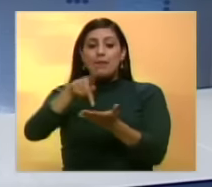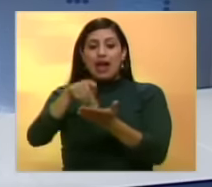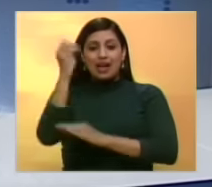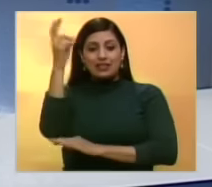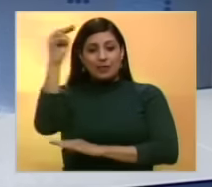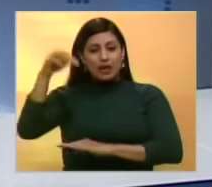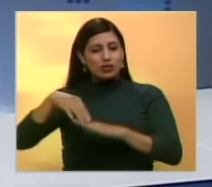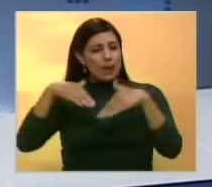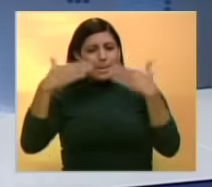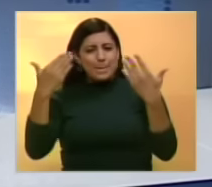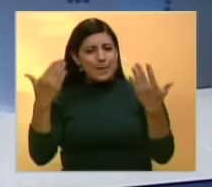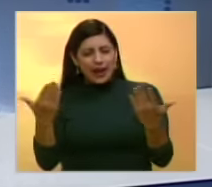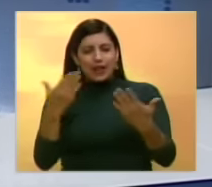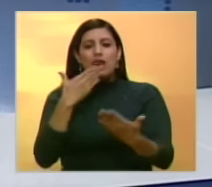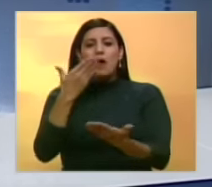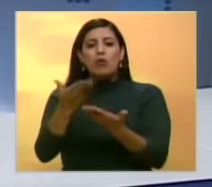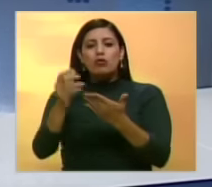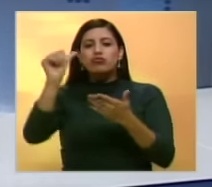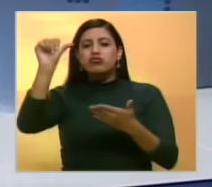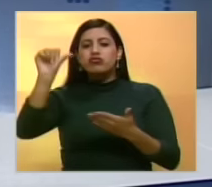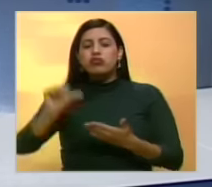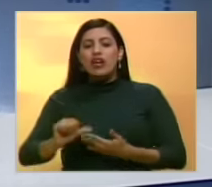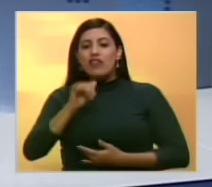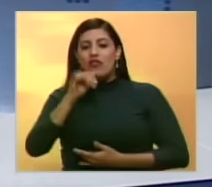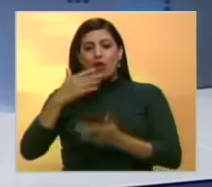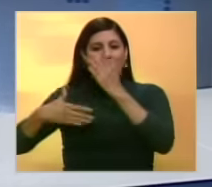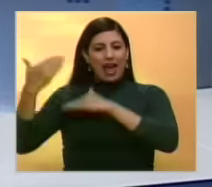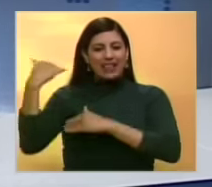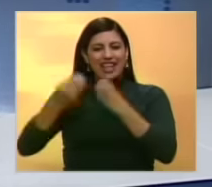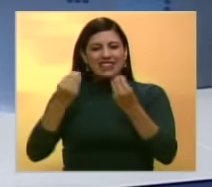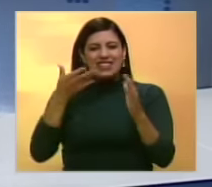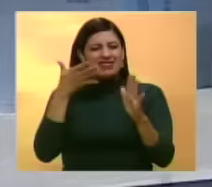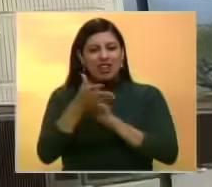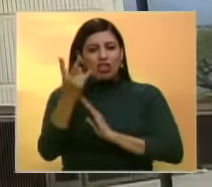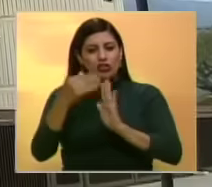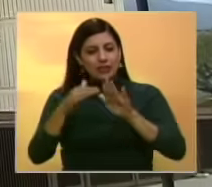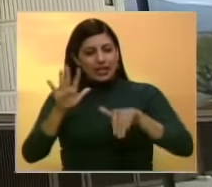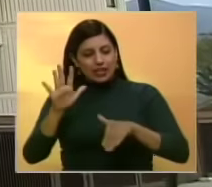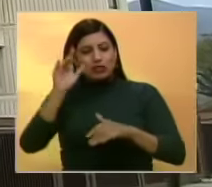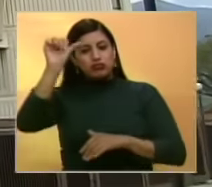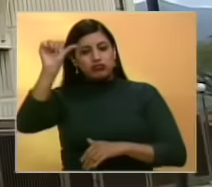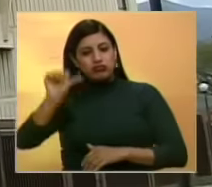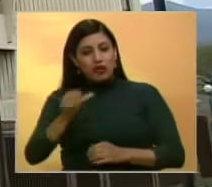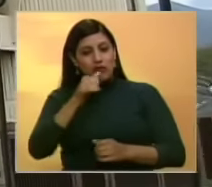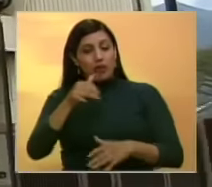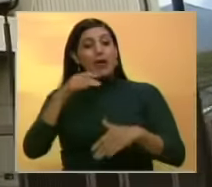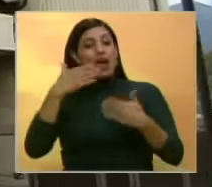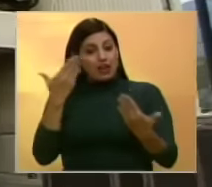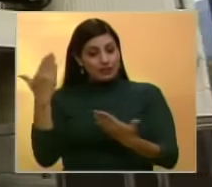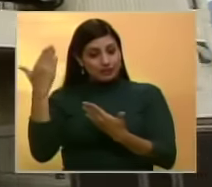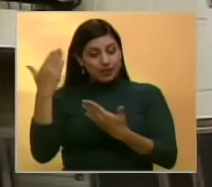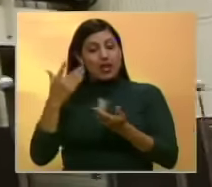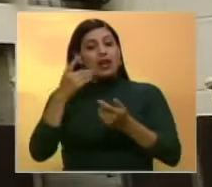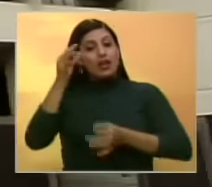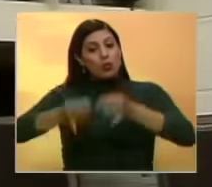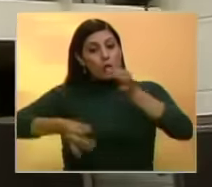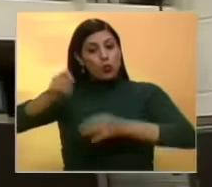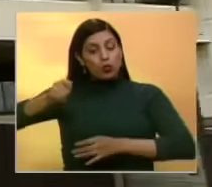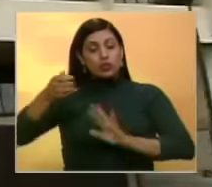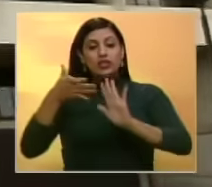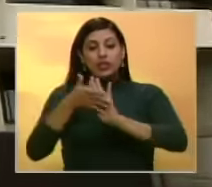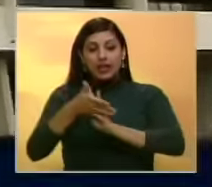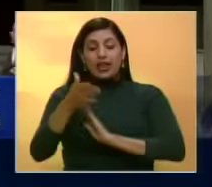la asamblea nacional para presentar su informe anual de memoria y cuenta así lo dictaminó la sala constitucional respondiendo al recurso de